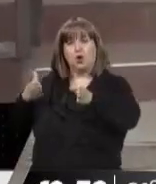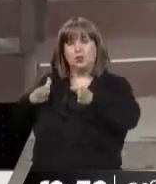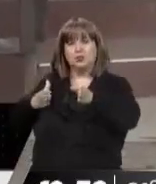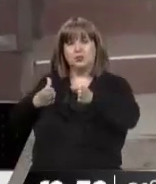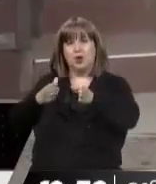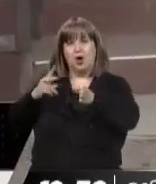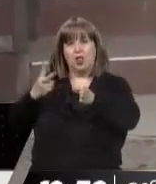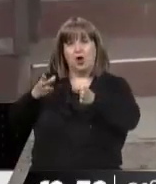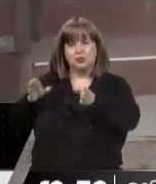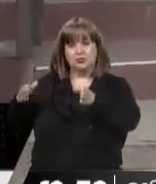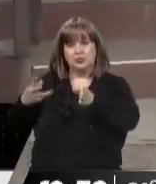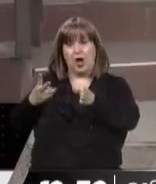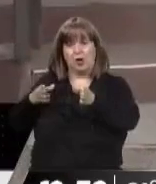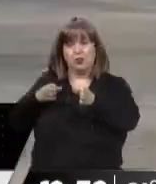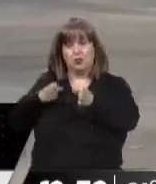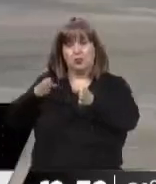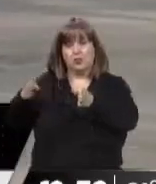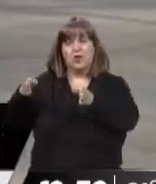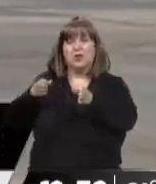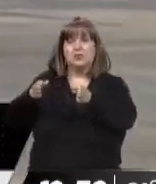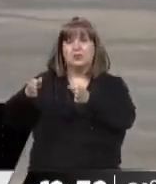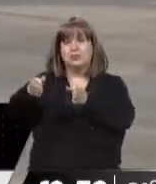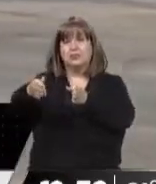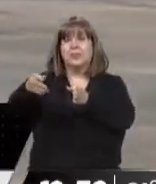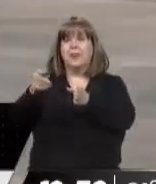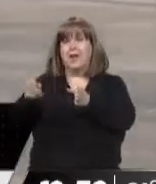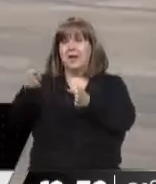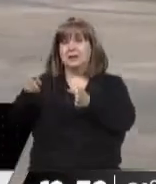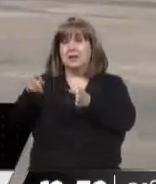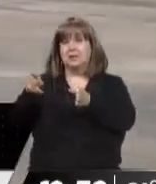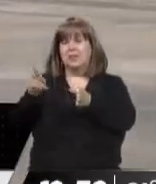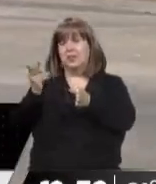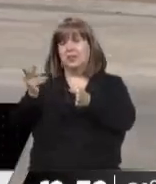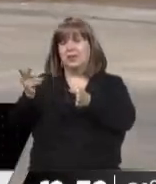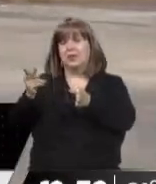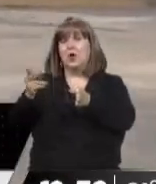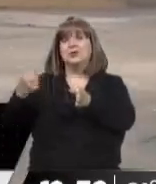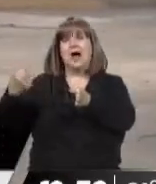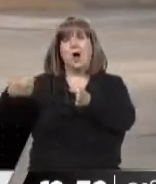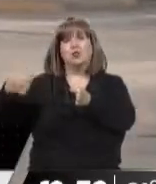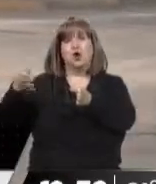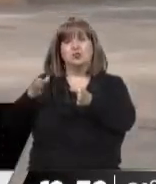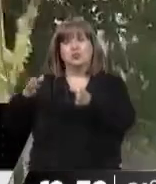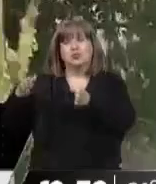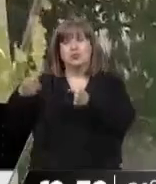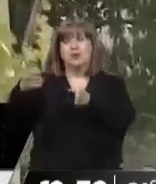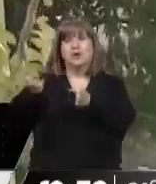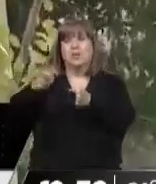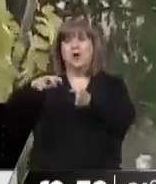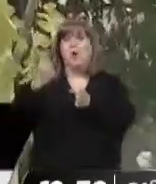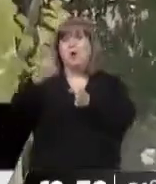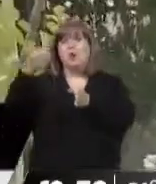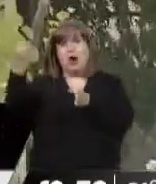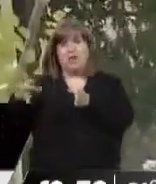estábamos viendo en imágenes, que en donde se trasladaban los malvivientes y que posteriormente, para darse a la fuga,